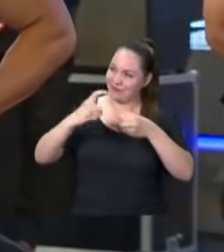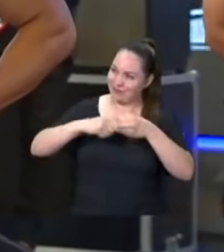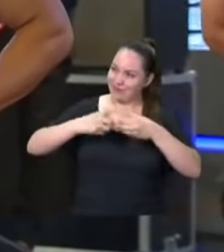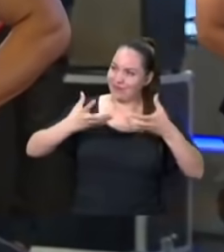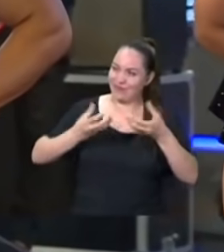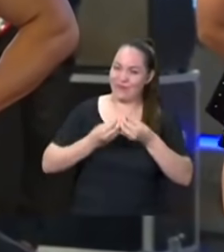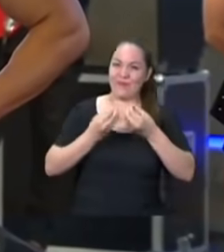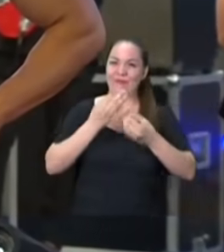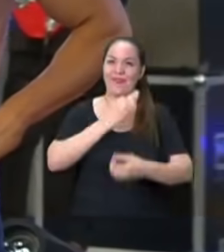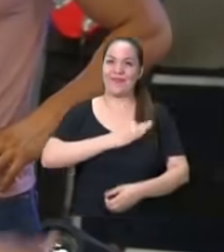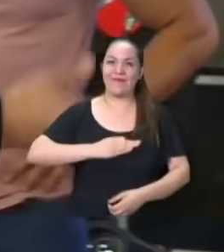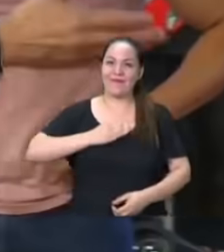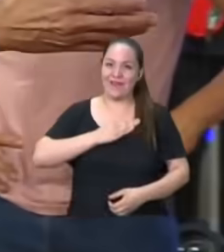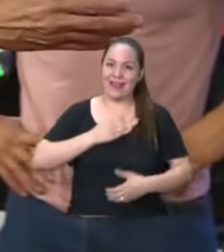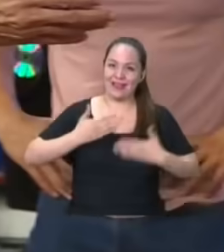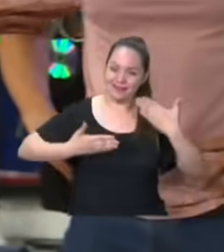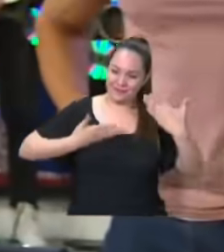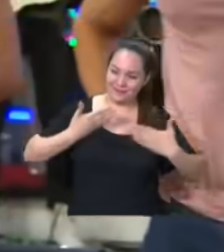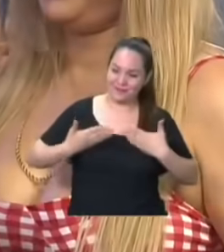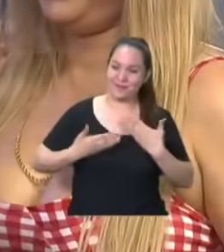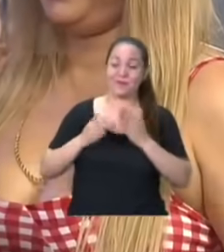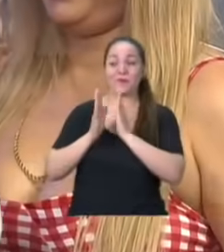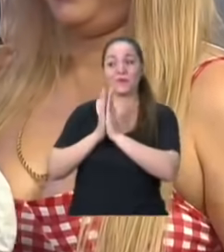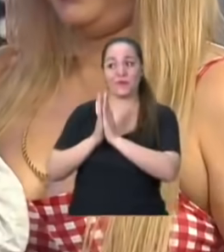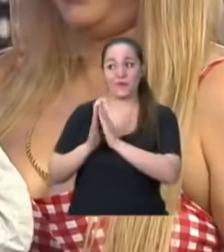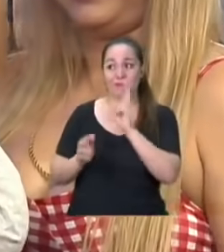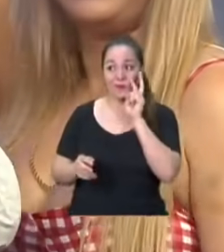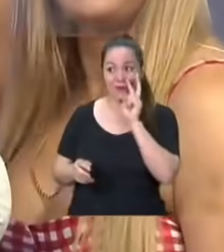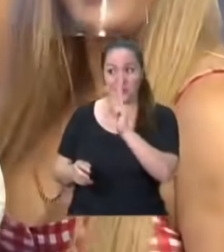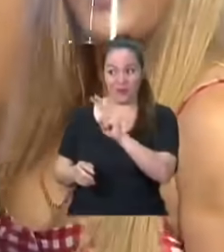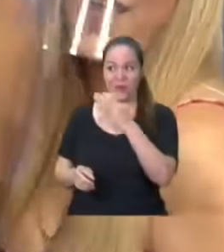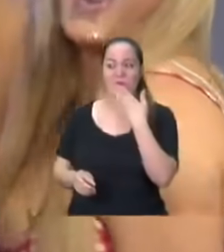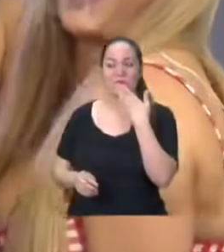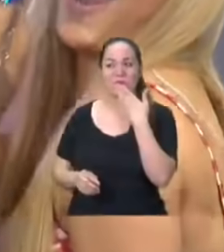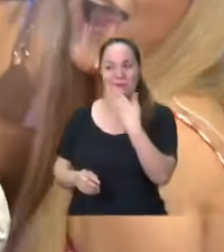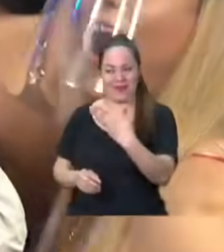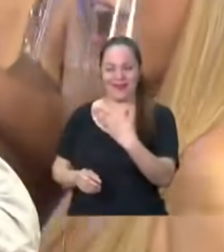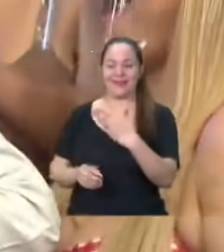Ok, lo vamos a hacer. Por favor, te quiero ver bien. Dice el pueblo, pide. Bien feliz.